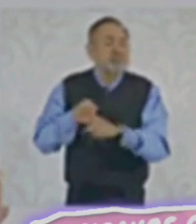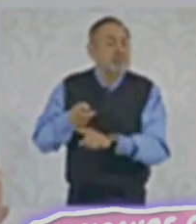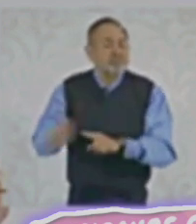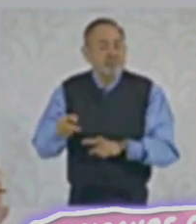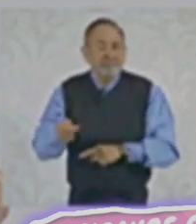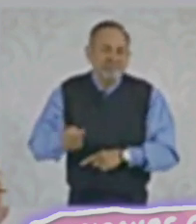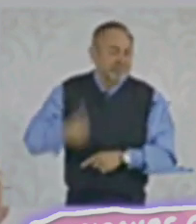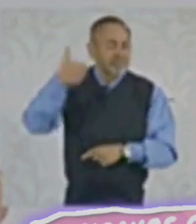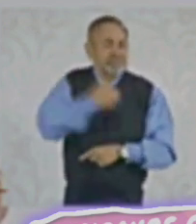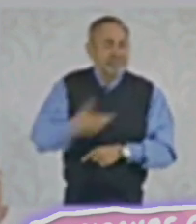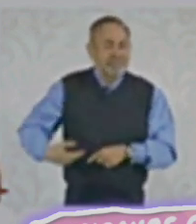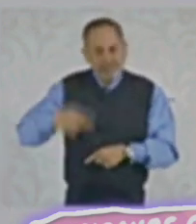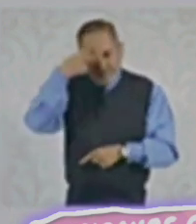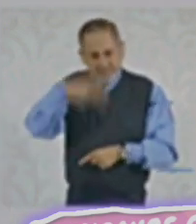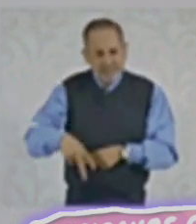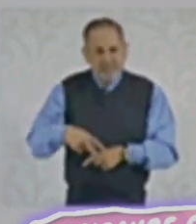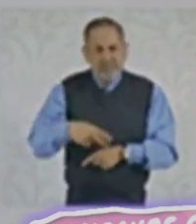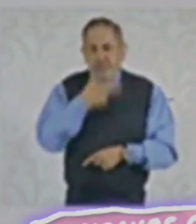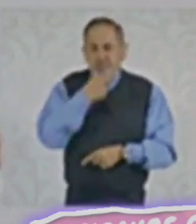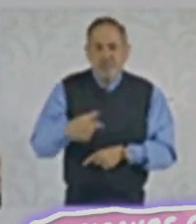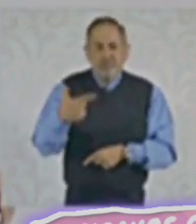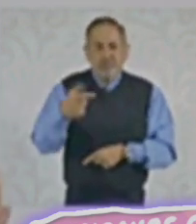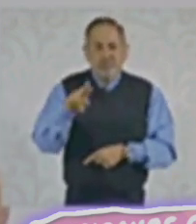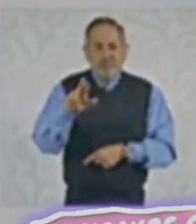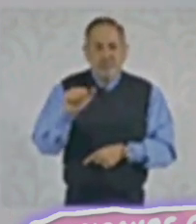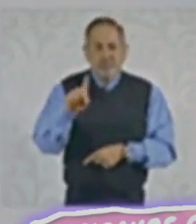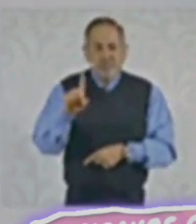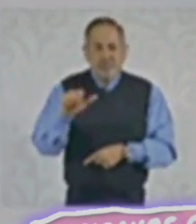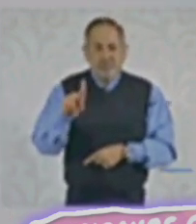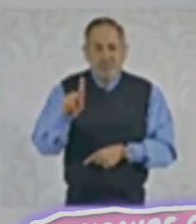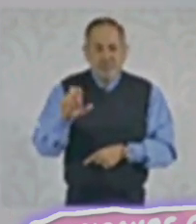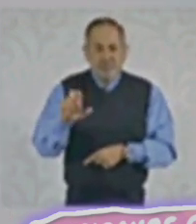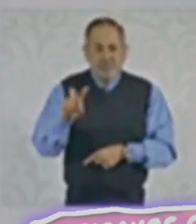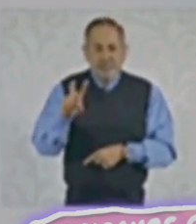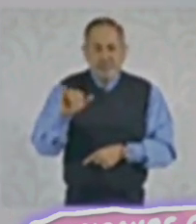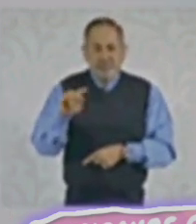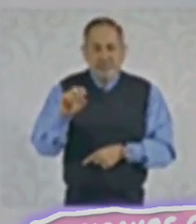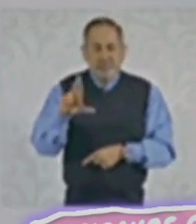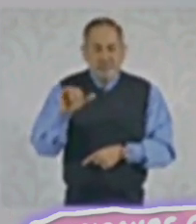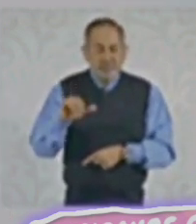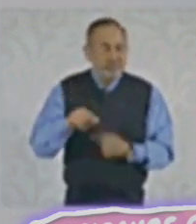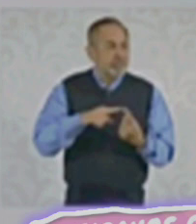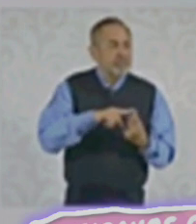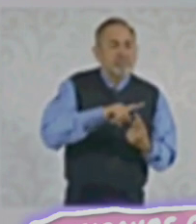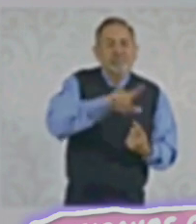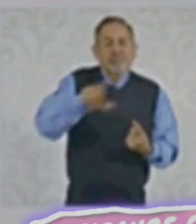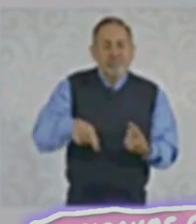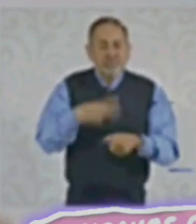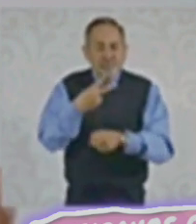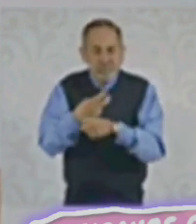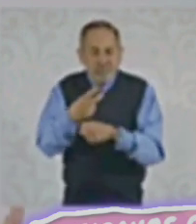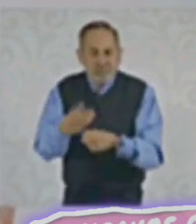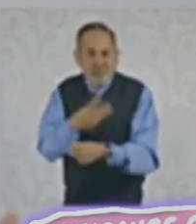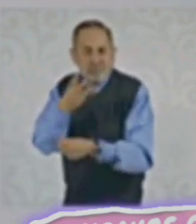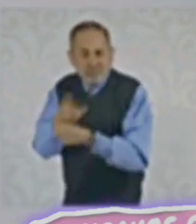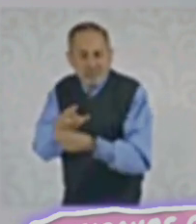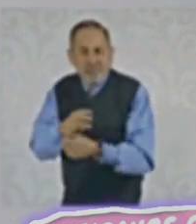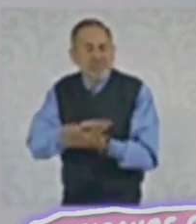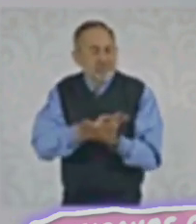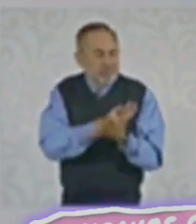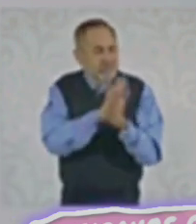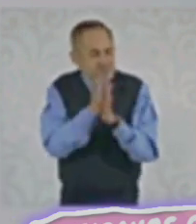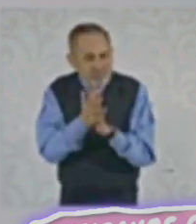de México? Y después las siguientes transformaciones. Entonces,